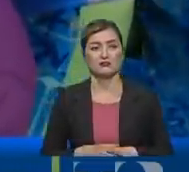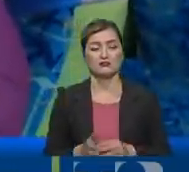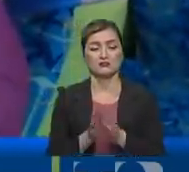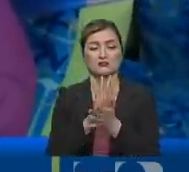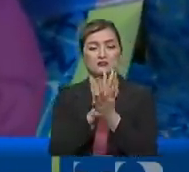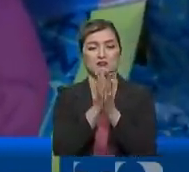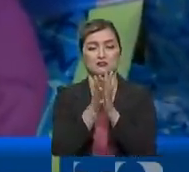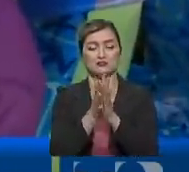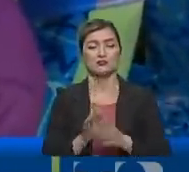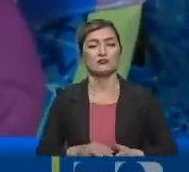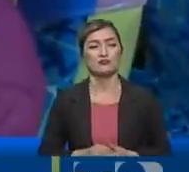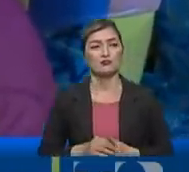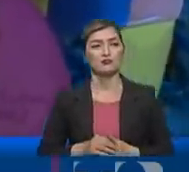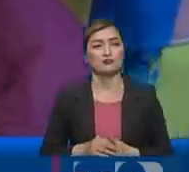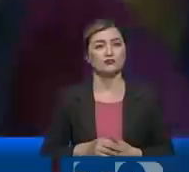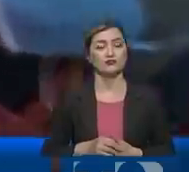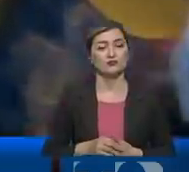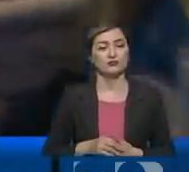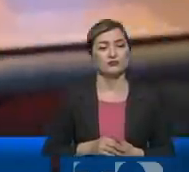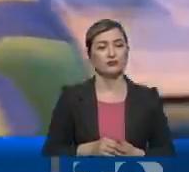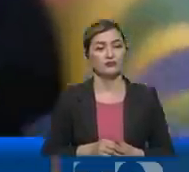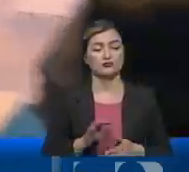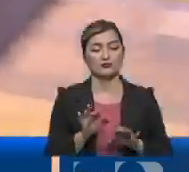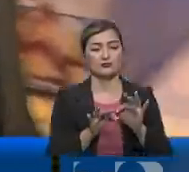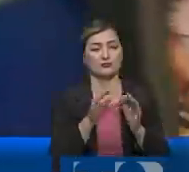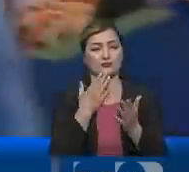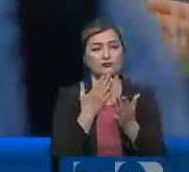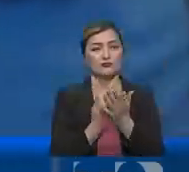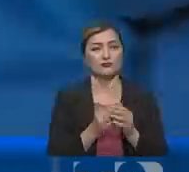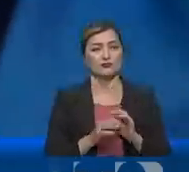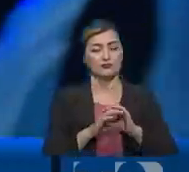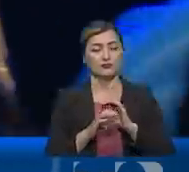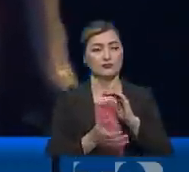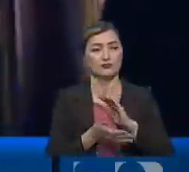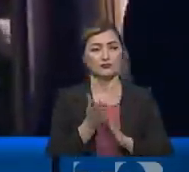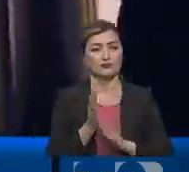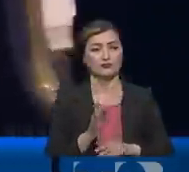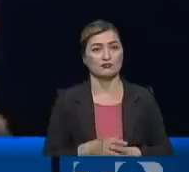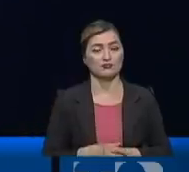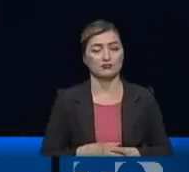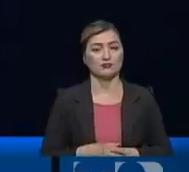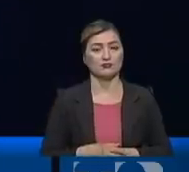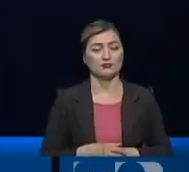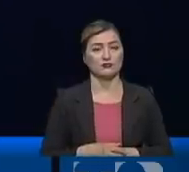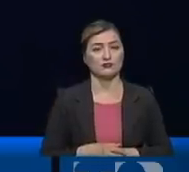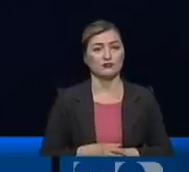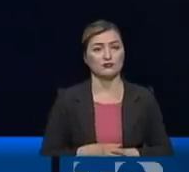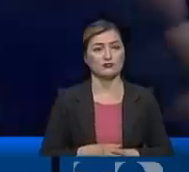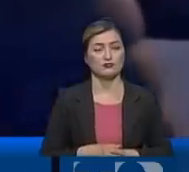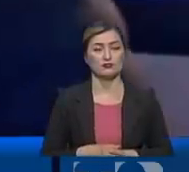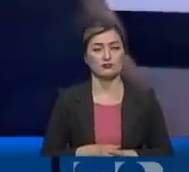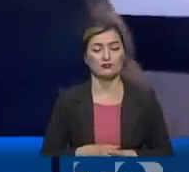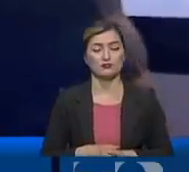se ha solicitado ningún documento. Perfecto, muchas gracias. Este bus está por partir. Sí. Coméntenos, amigos, nos acaban de decir que no le han solicitado